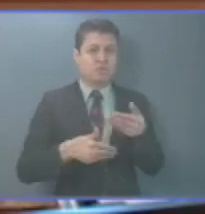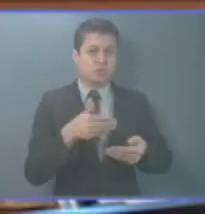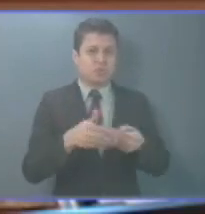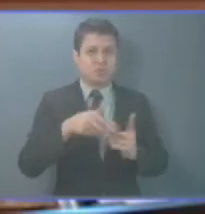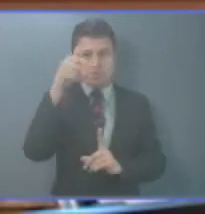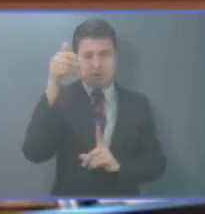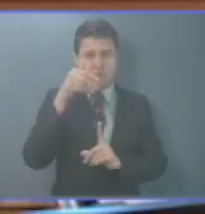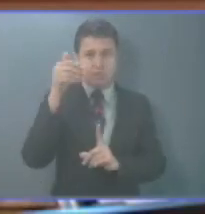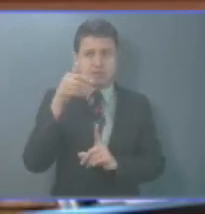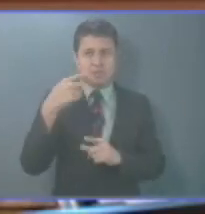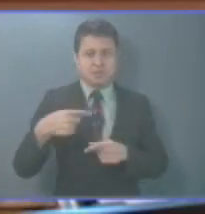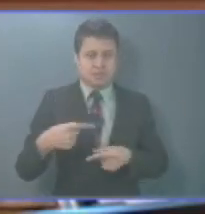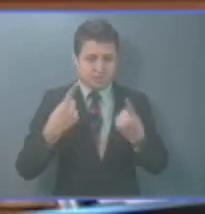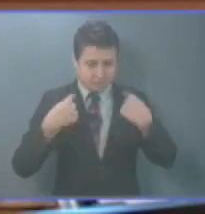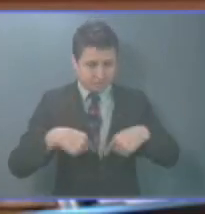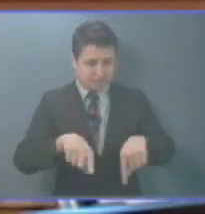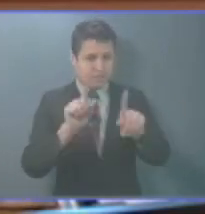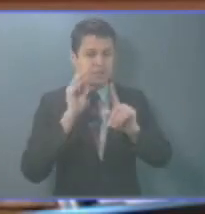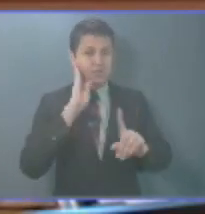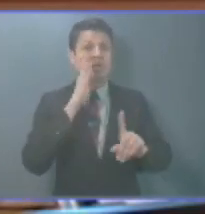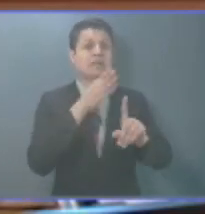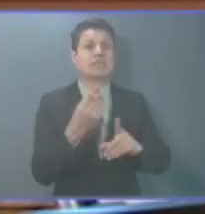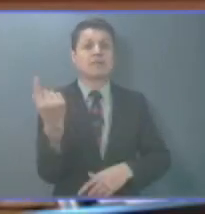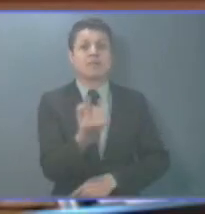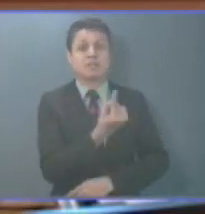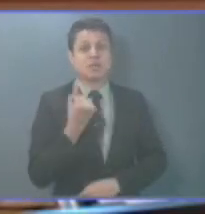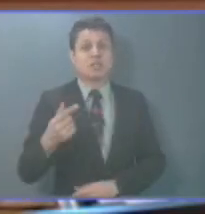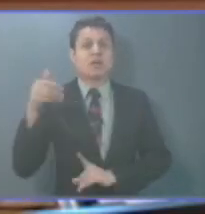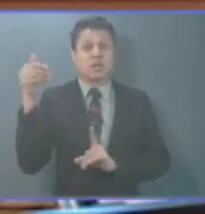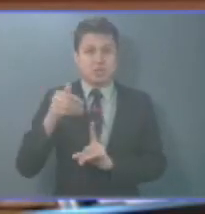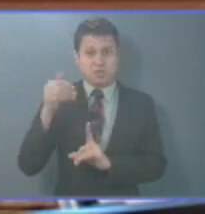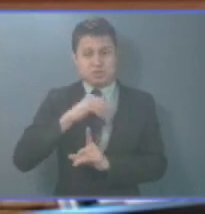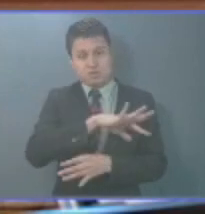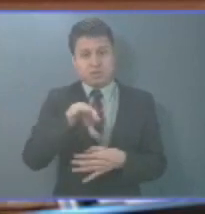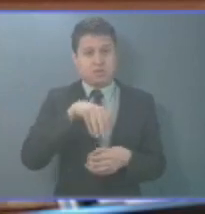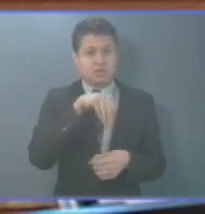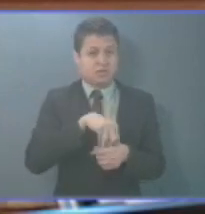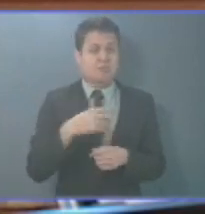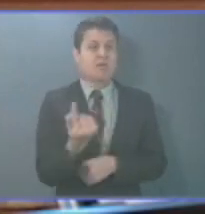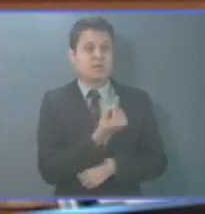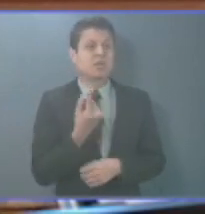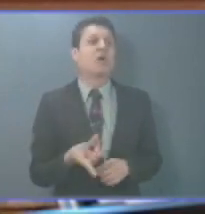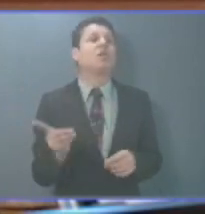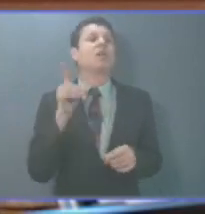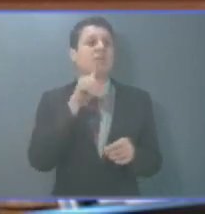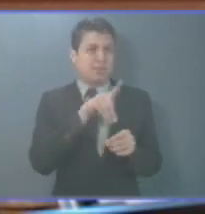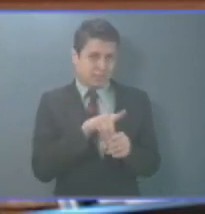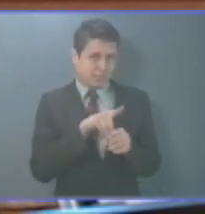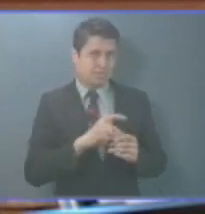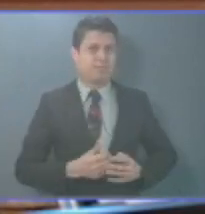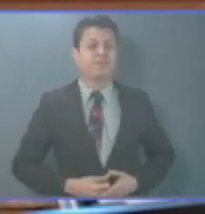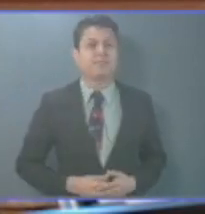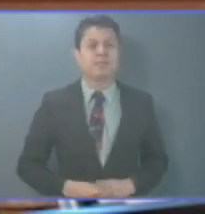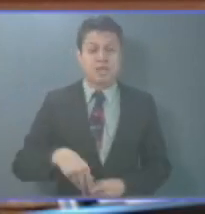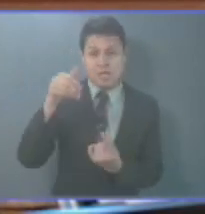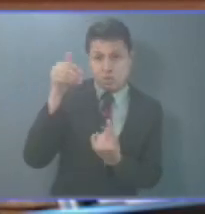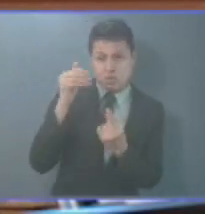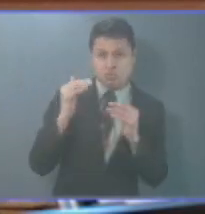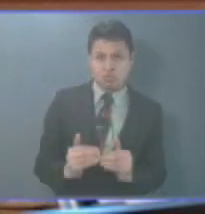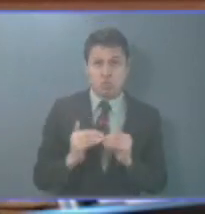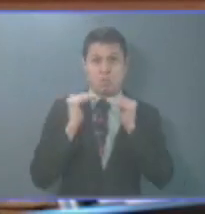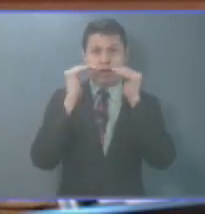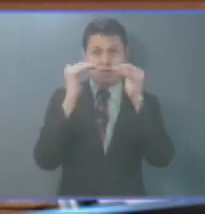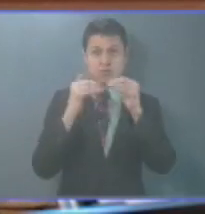y capacitación permanente dirigida a docentes en educación inclusiva para las personas con discapacidad. Educación